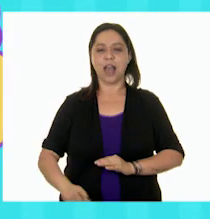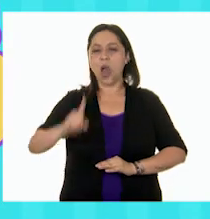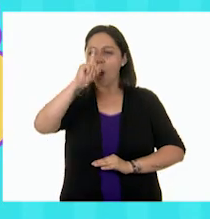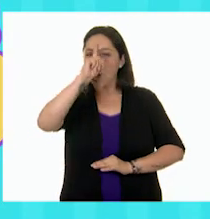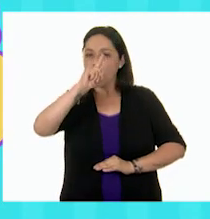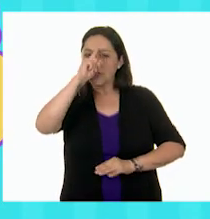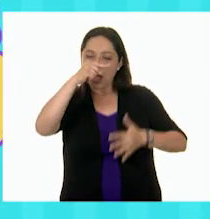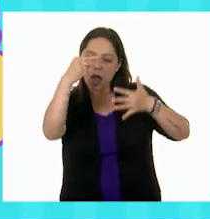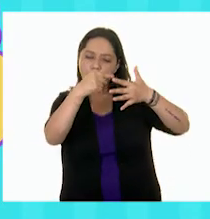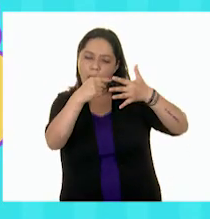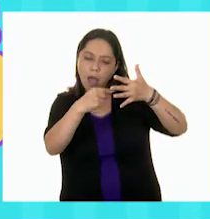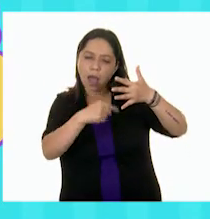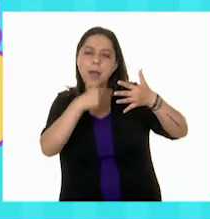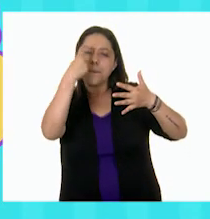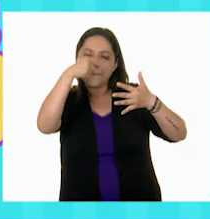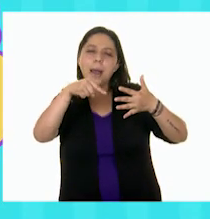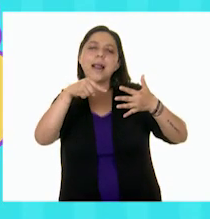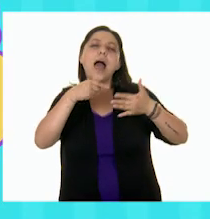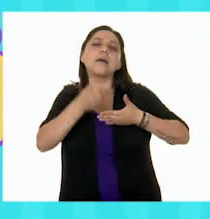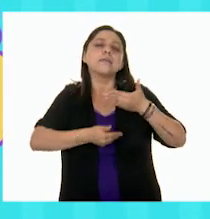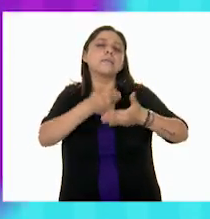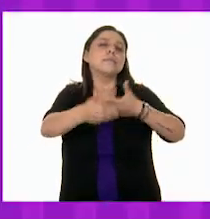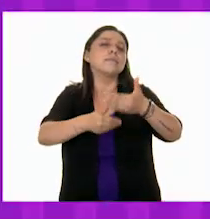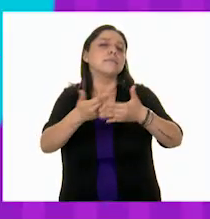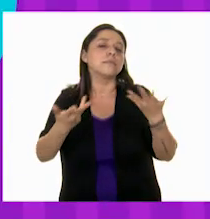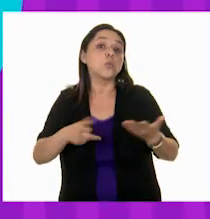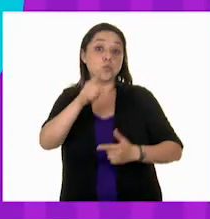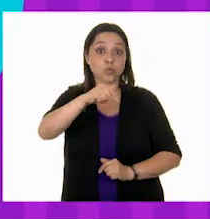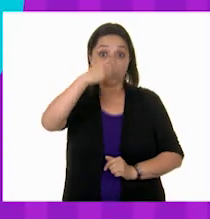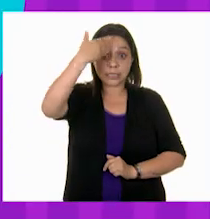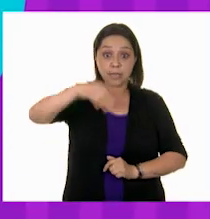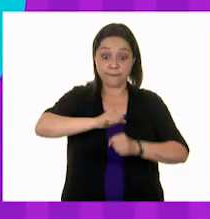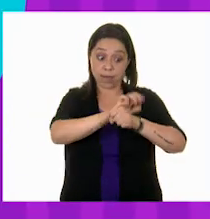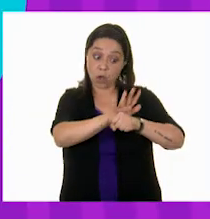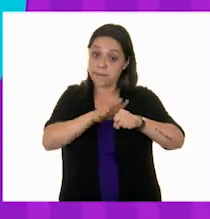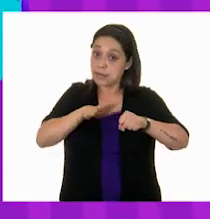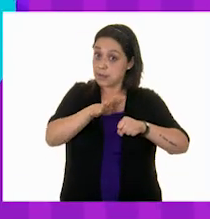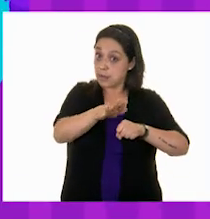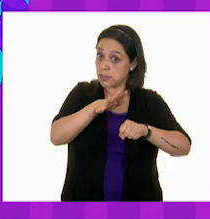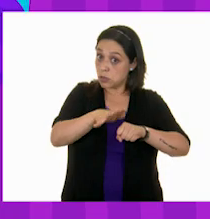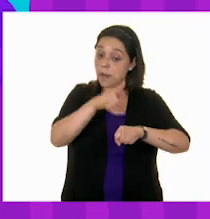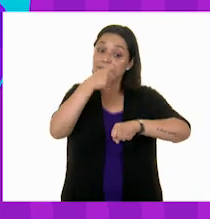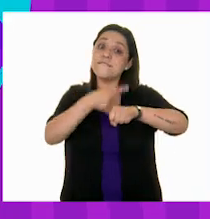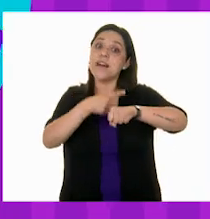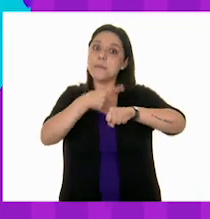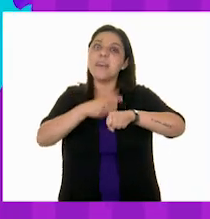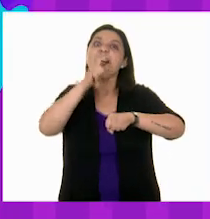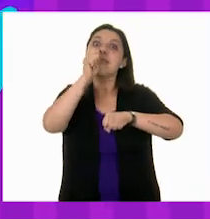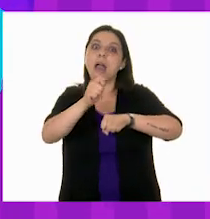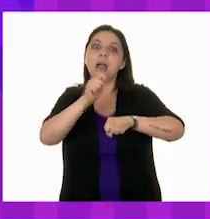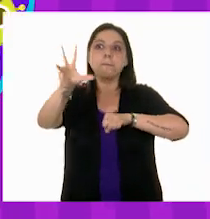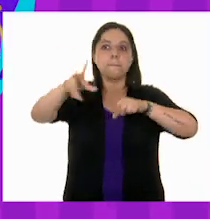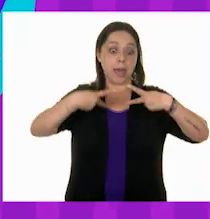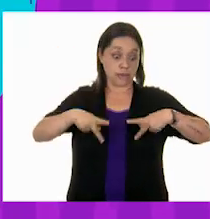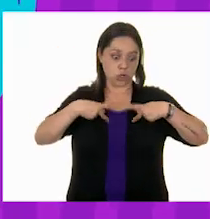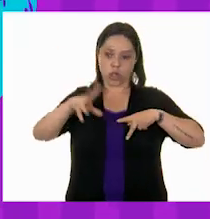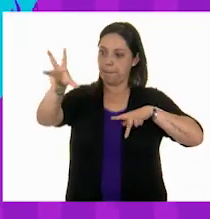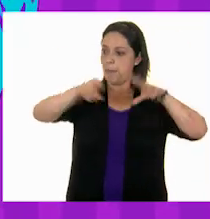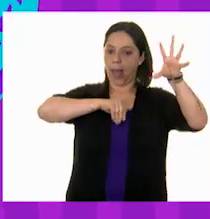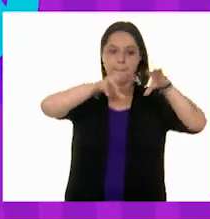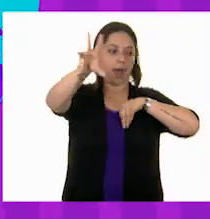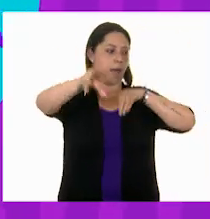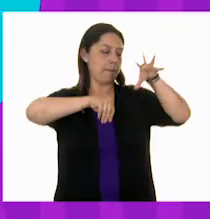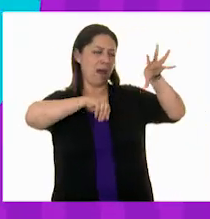Buenas prácticas para seguir adelante. Como todos sabemos, la COVID-19 es una enfermedad que se contagia muy fácilmente entre